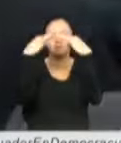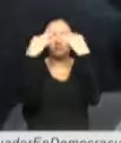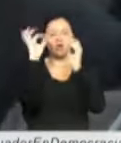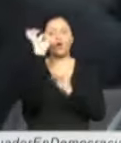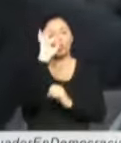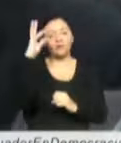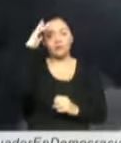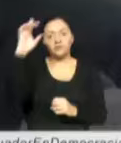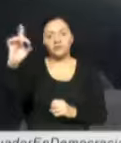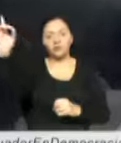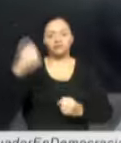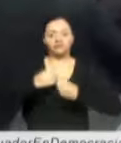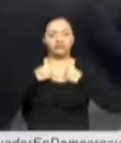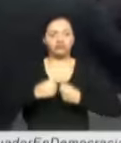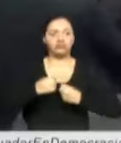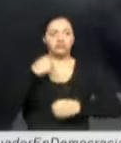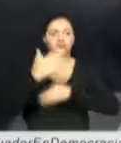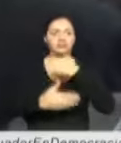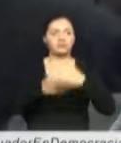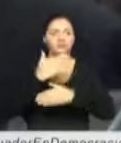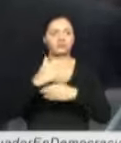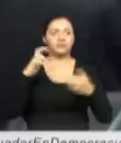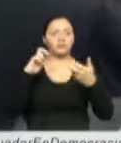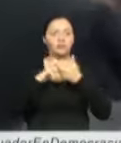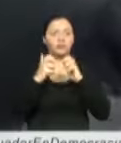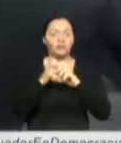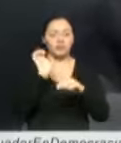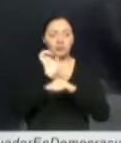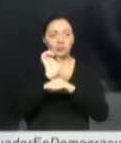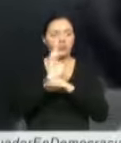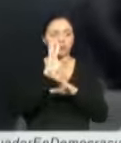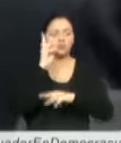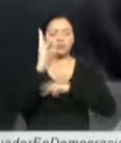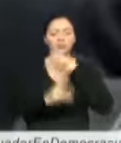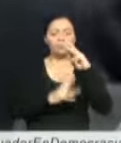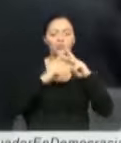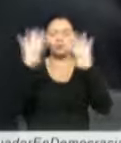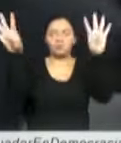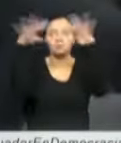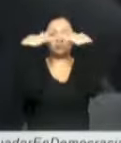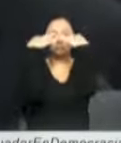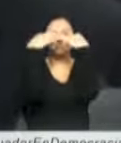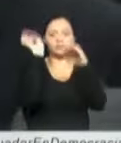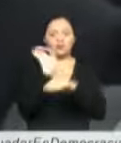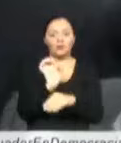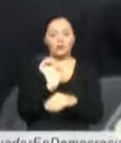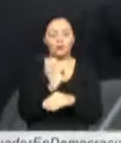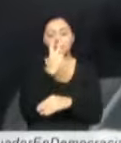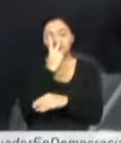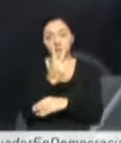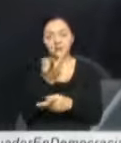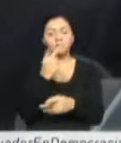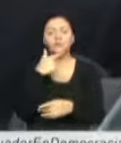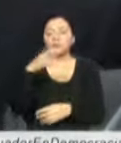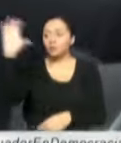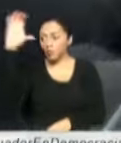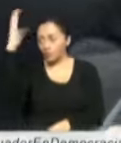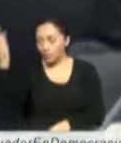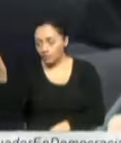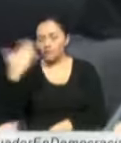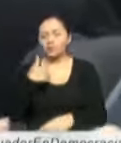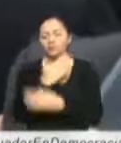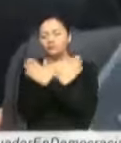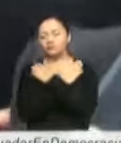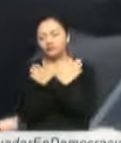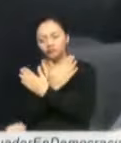la tendencia progresista. No solo la patria grande lo está viendo el mundo entero, las elecciones ecuatorianas. Usted es un medio colombiano, quisiera expresar toda mi